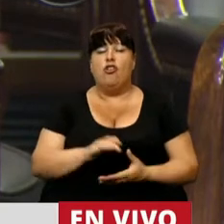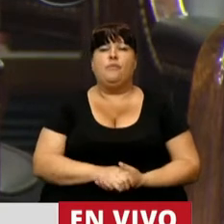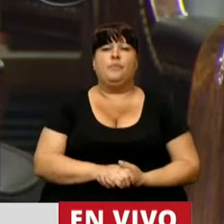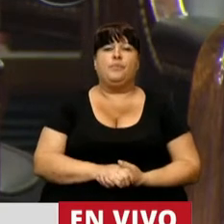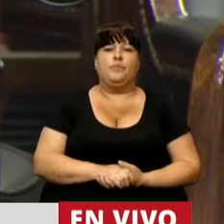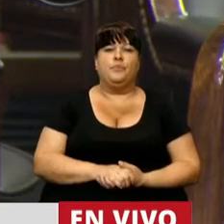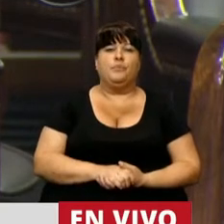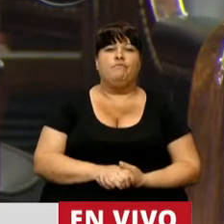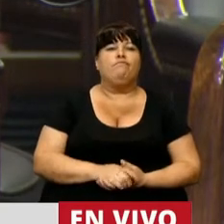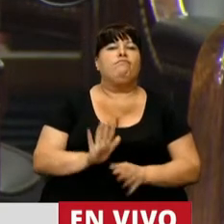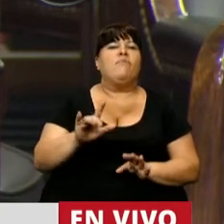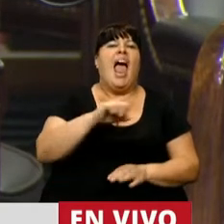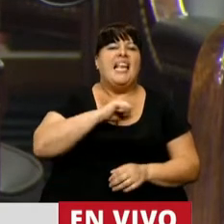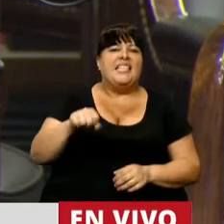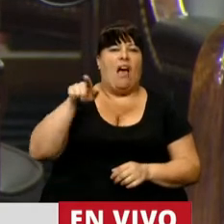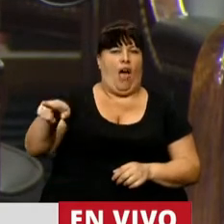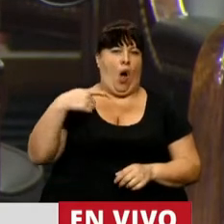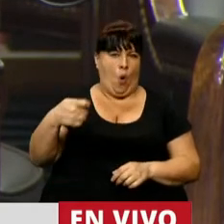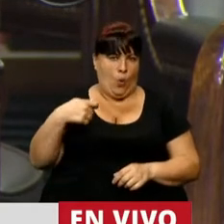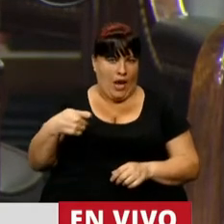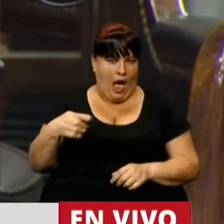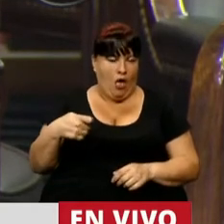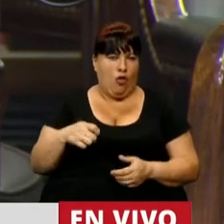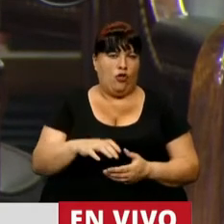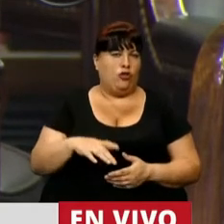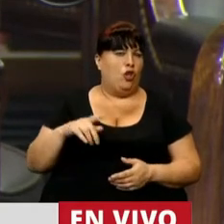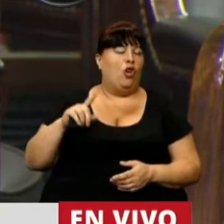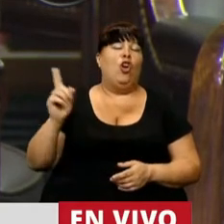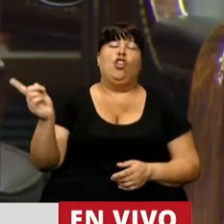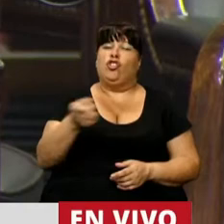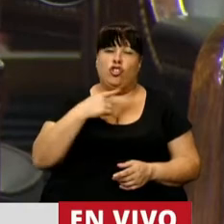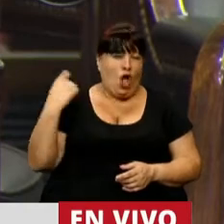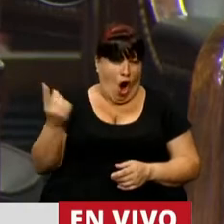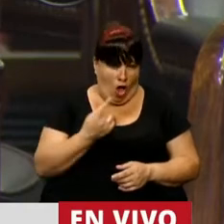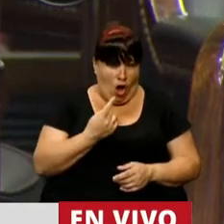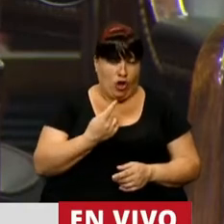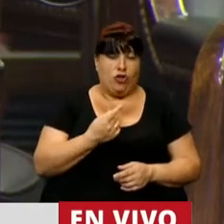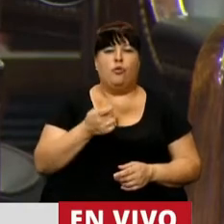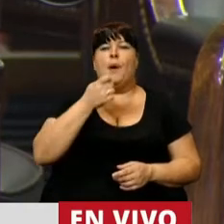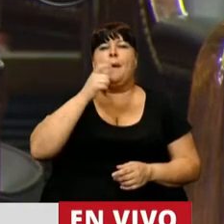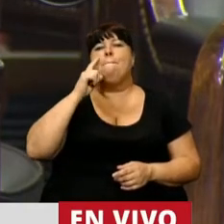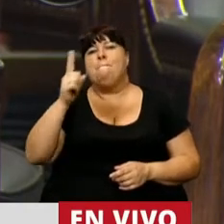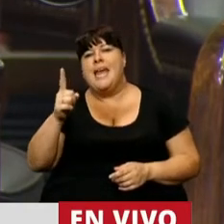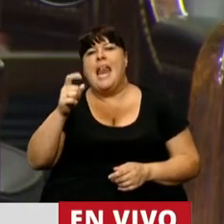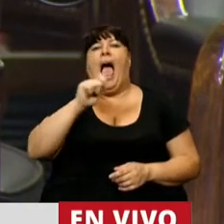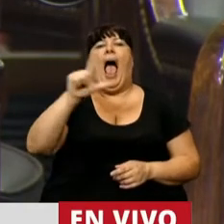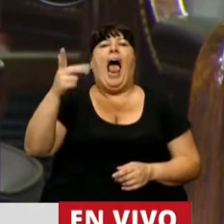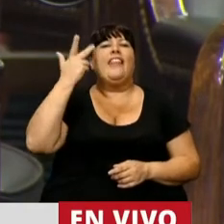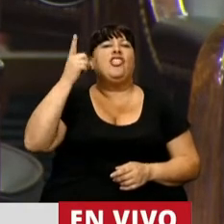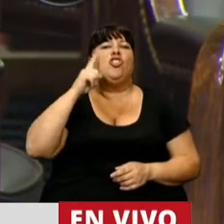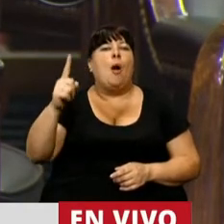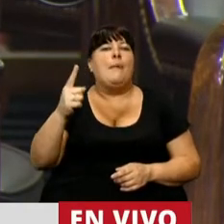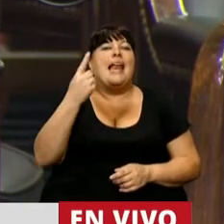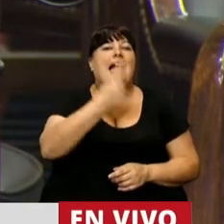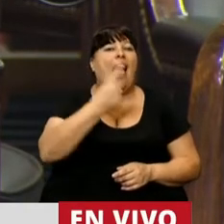presidente, es una estafa a los jubilados que todos y cada uno, entre 1.000 y 18.000, cada